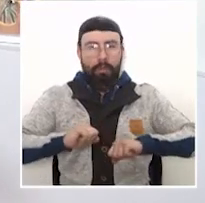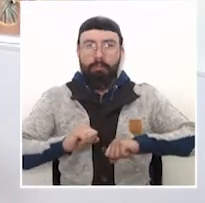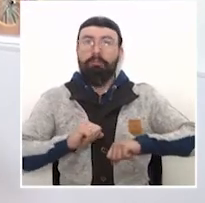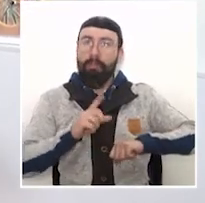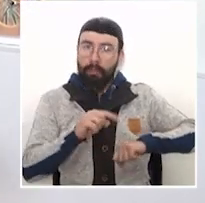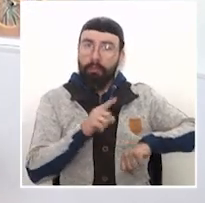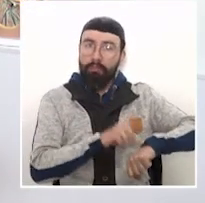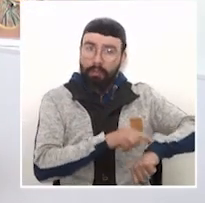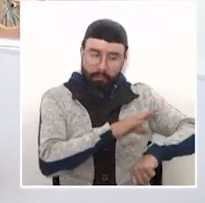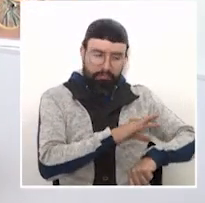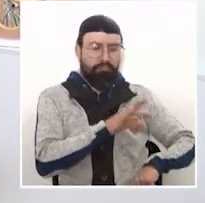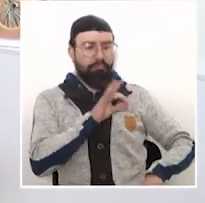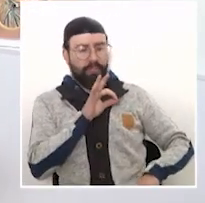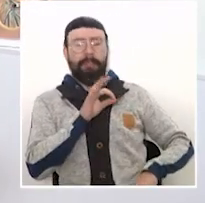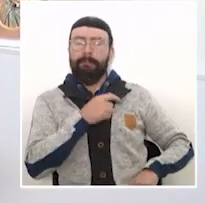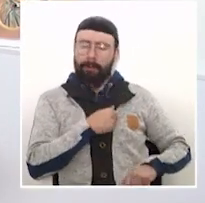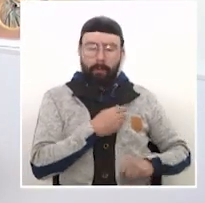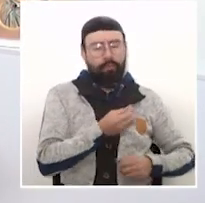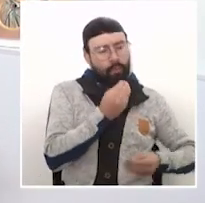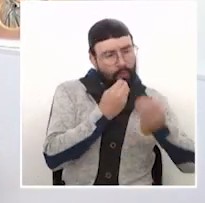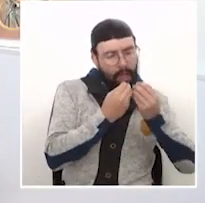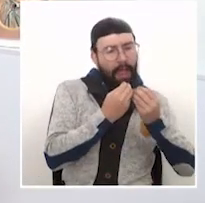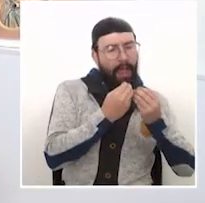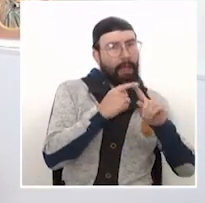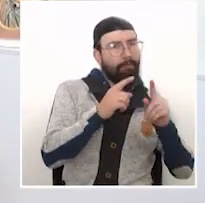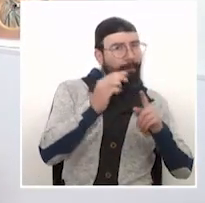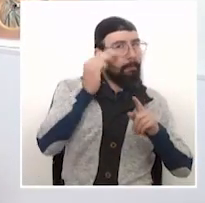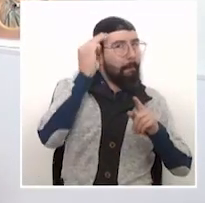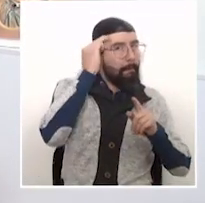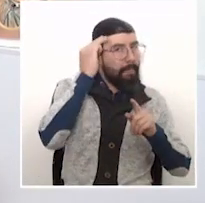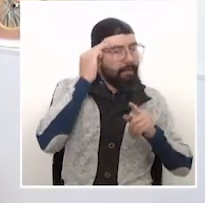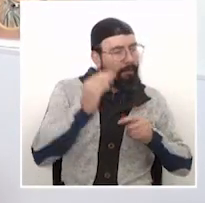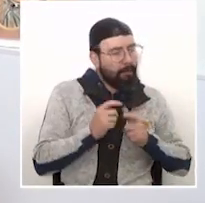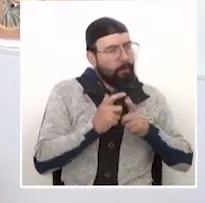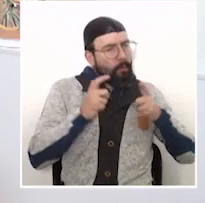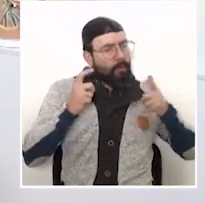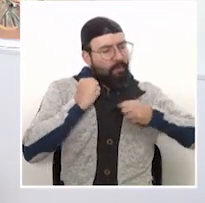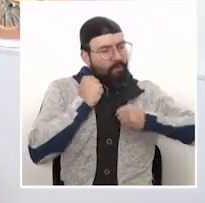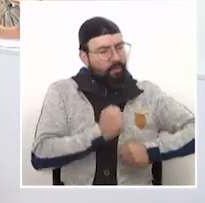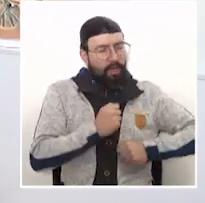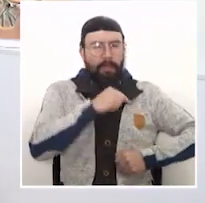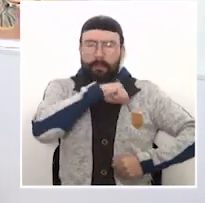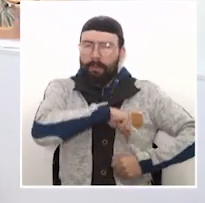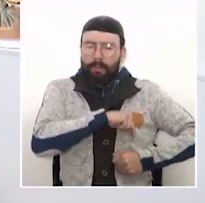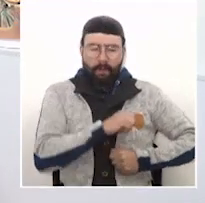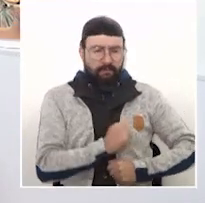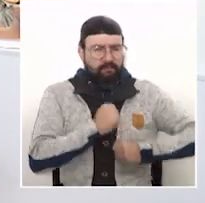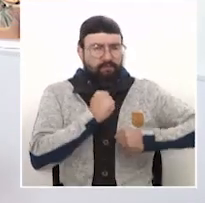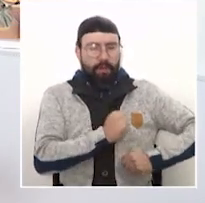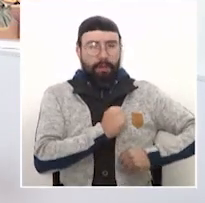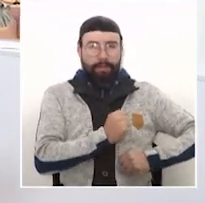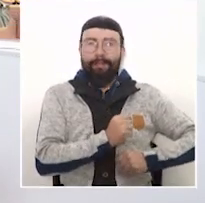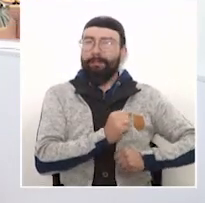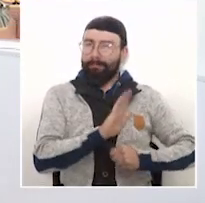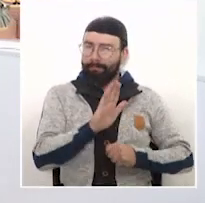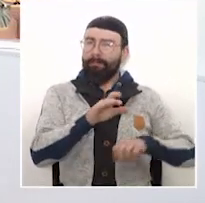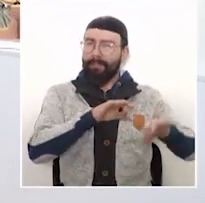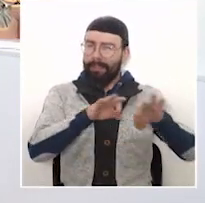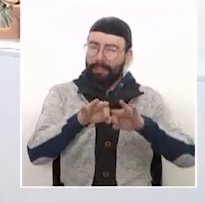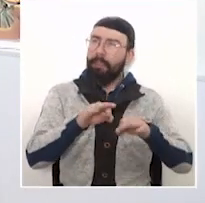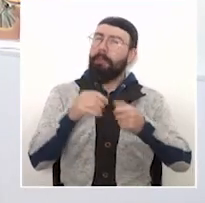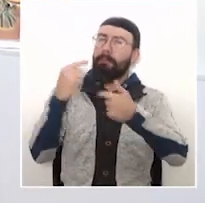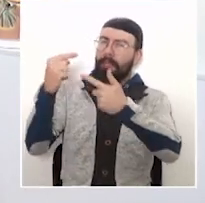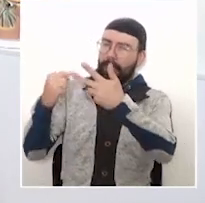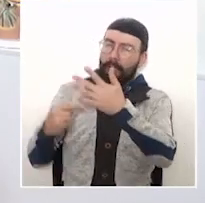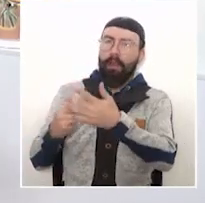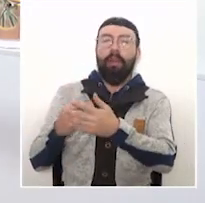tiempo para alimentar nuestra mente y nuestro ser. Estén muy atentos porque vamos a estar viendo unas notas acerca de tu